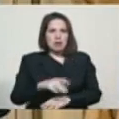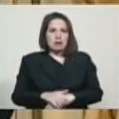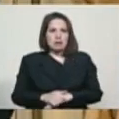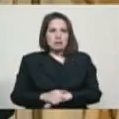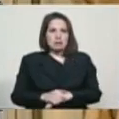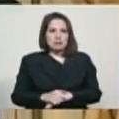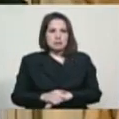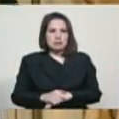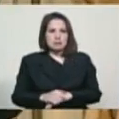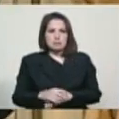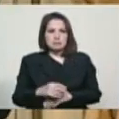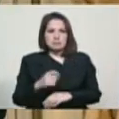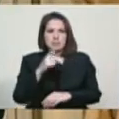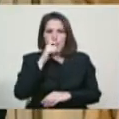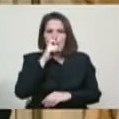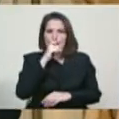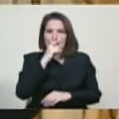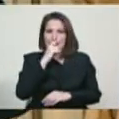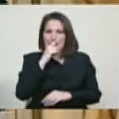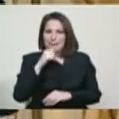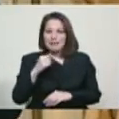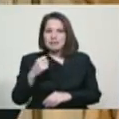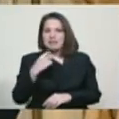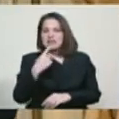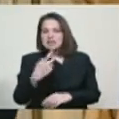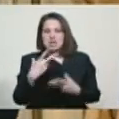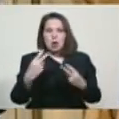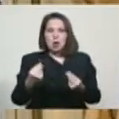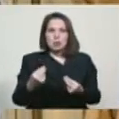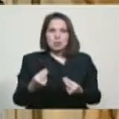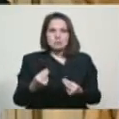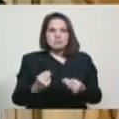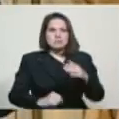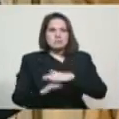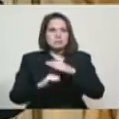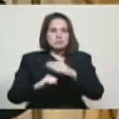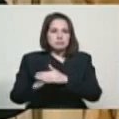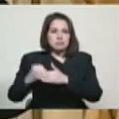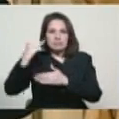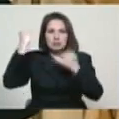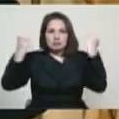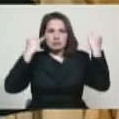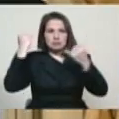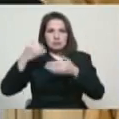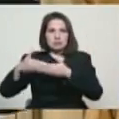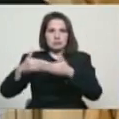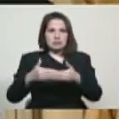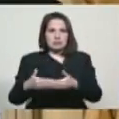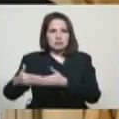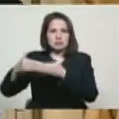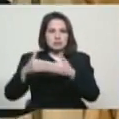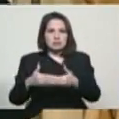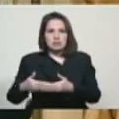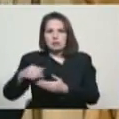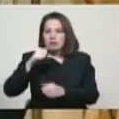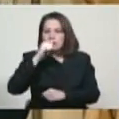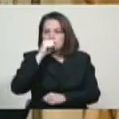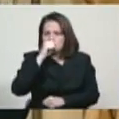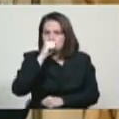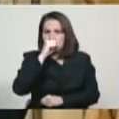nuestro continente, de nuestros pueblos. Descubrir cuáles son los procesos que nos llevan a la descolonización